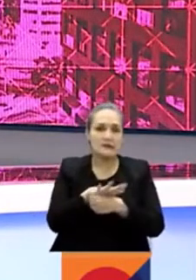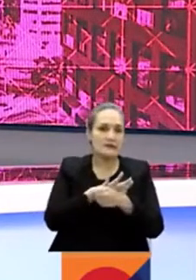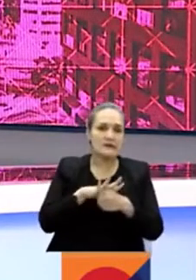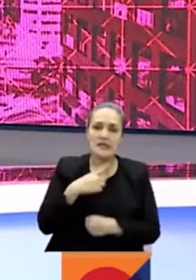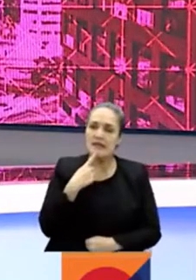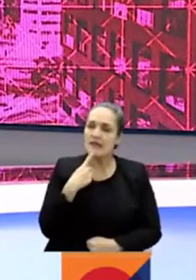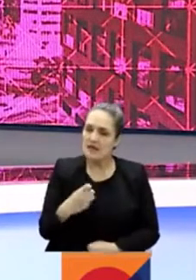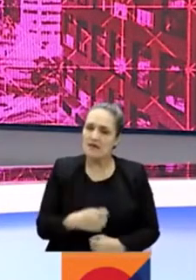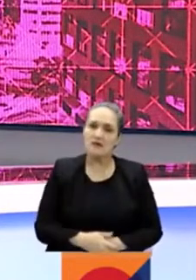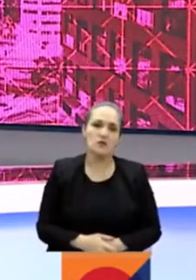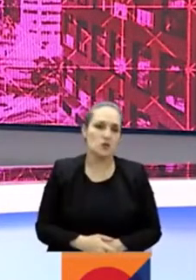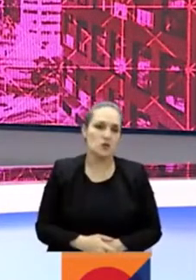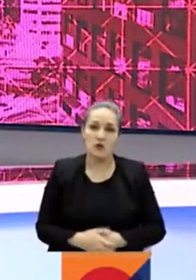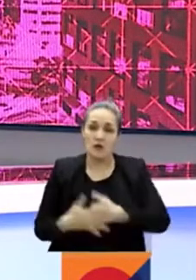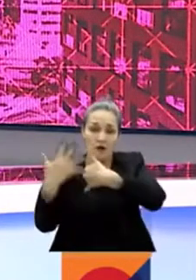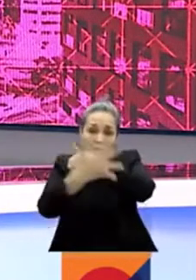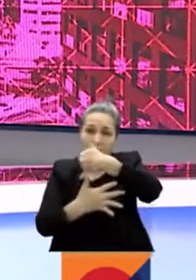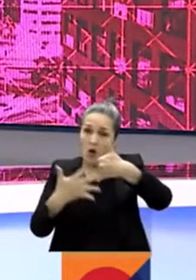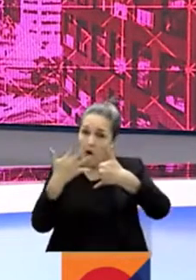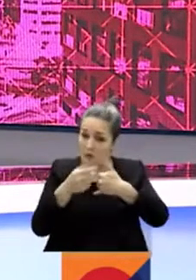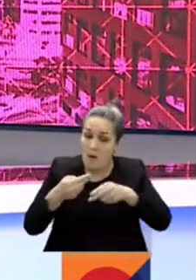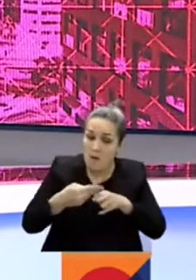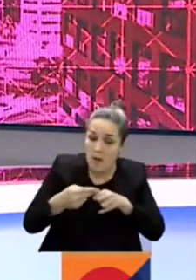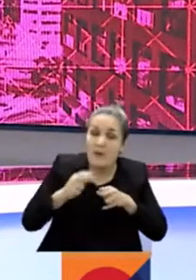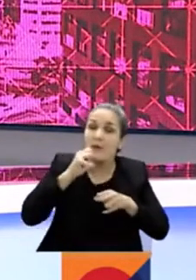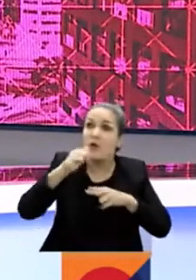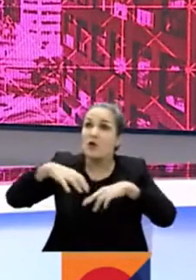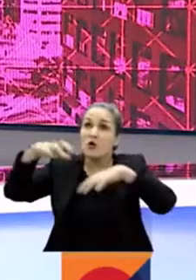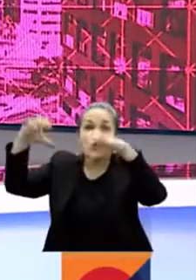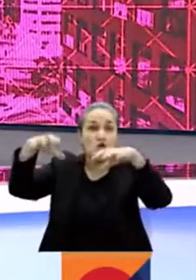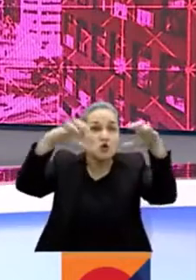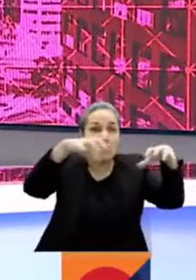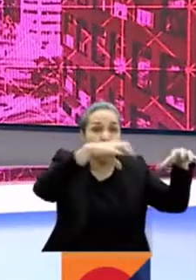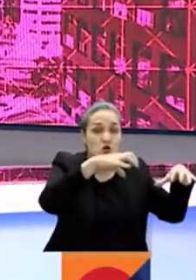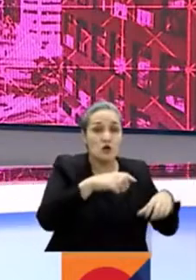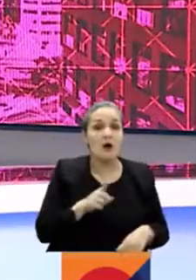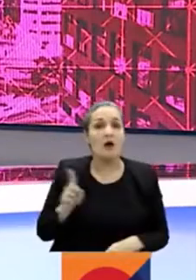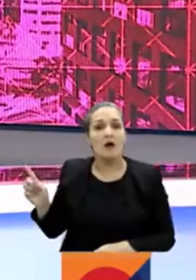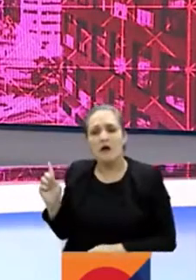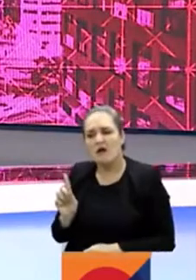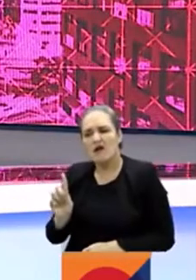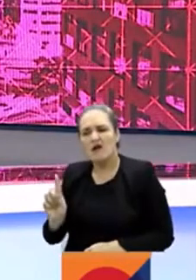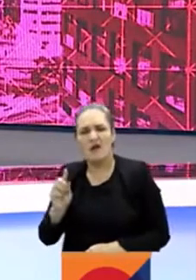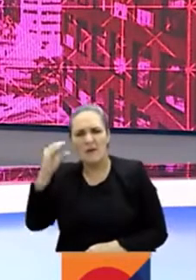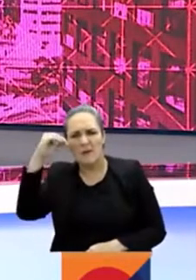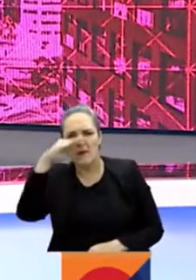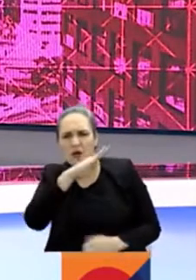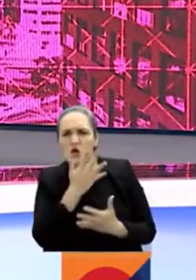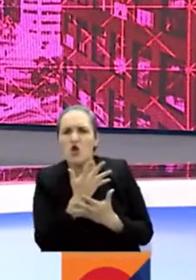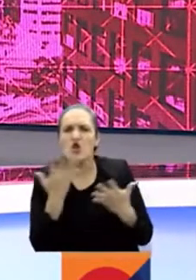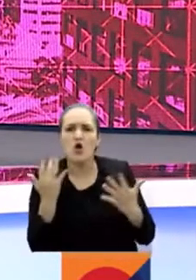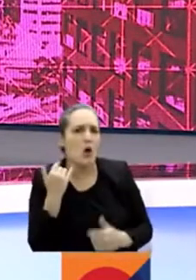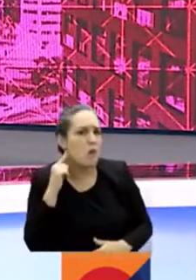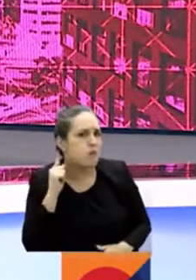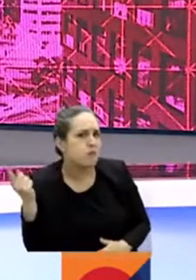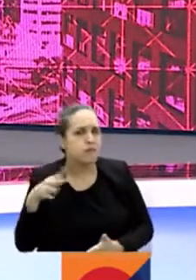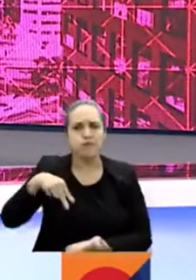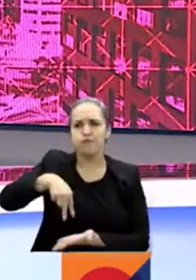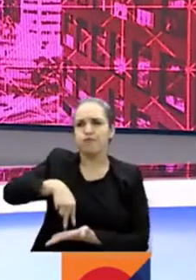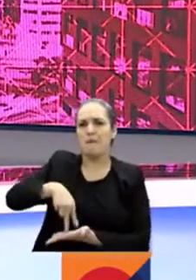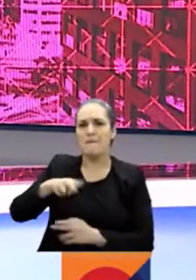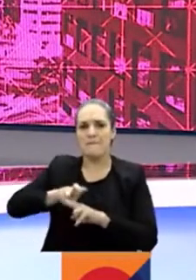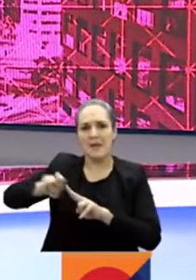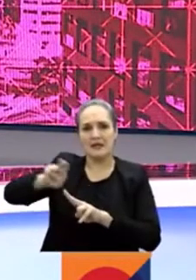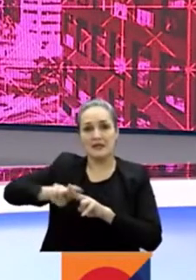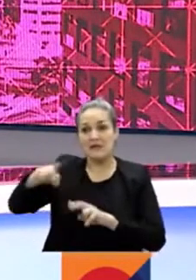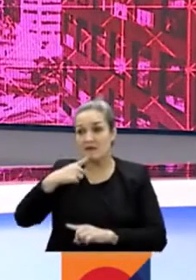que enfrentará el país por las lluvias. El mandatario habló desde Manizales, donde dijo que es necesario reubicar a 3.000 familias que están en